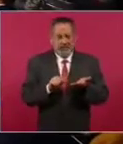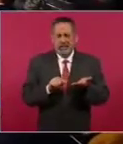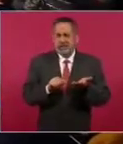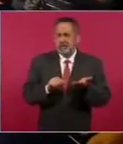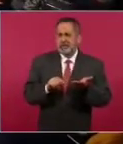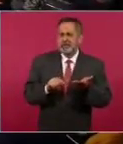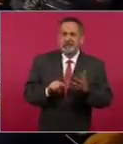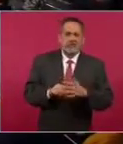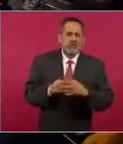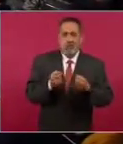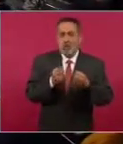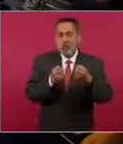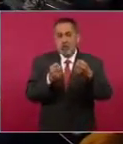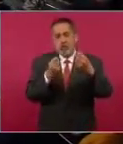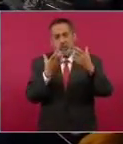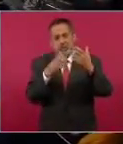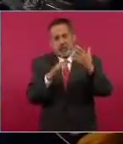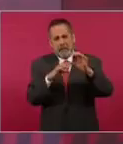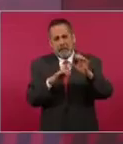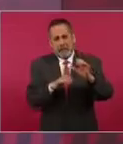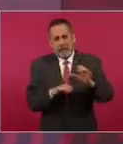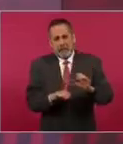pero muchos.